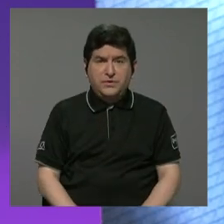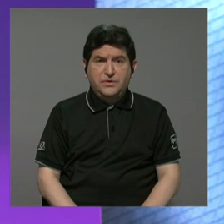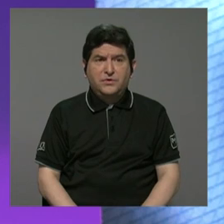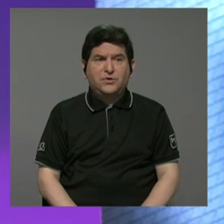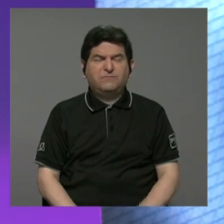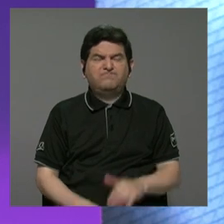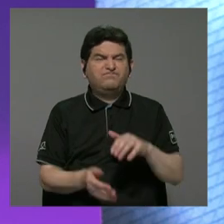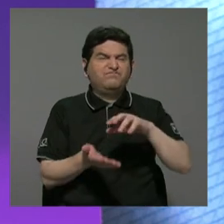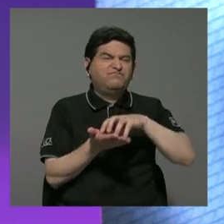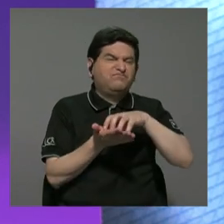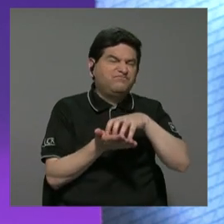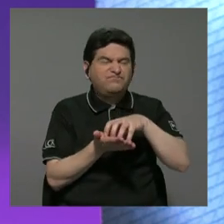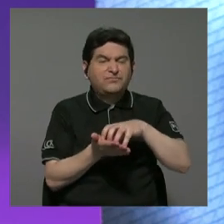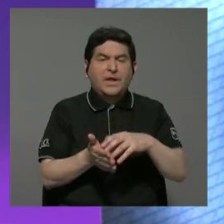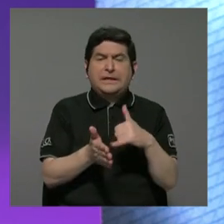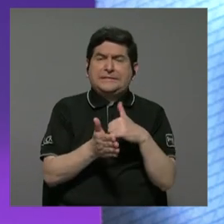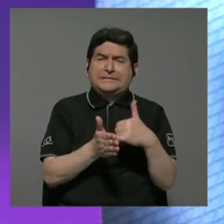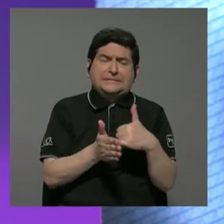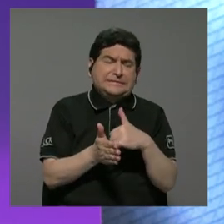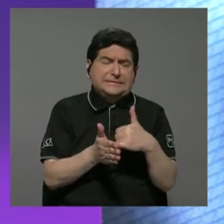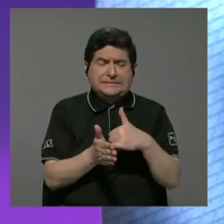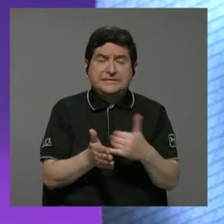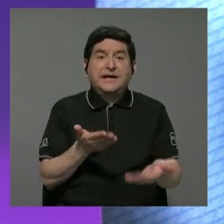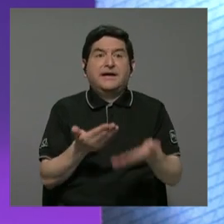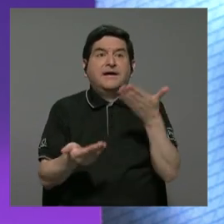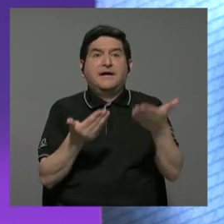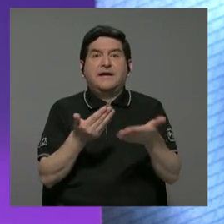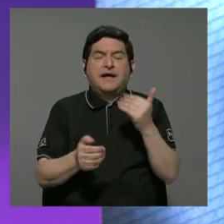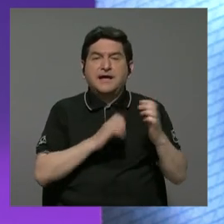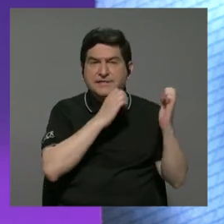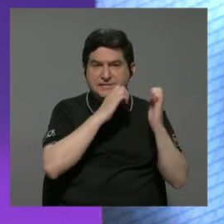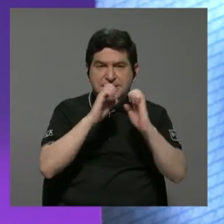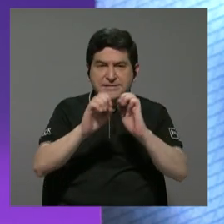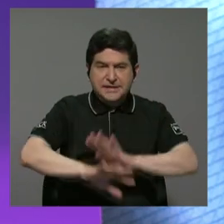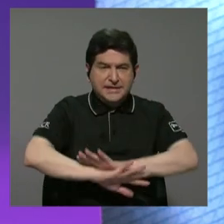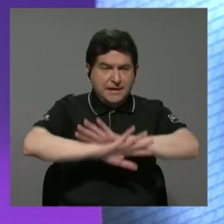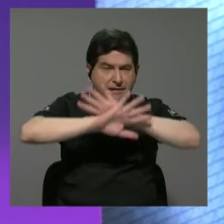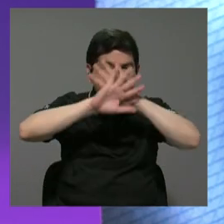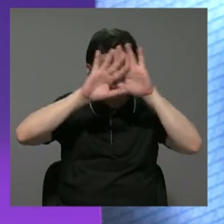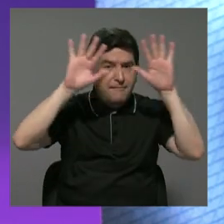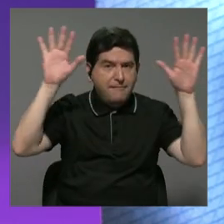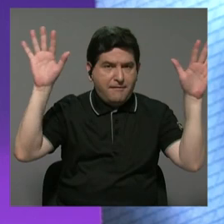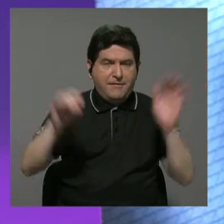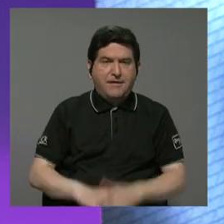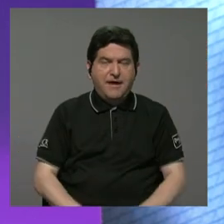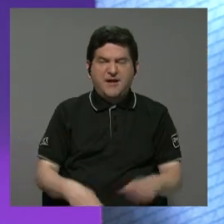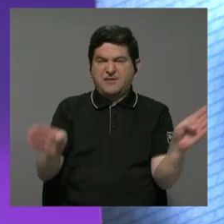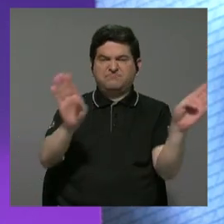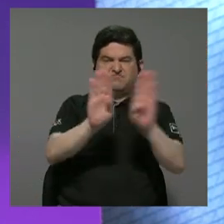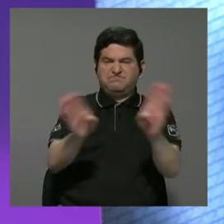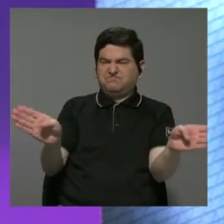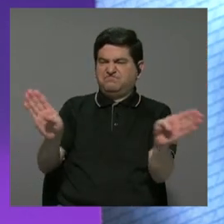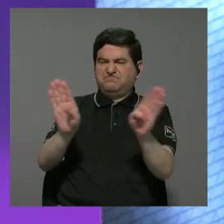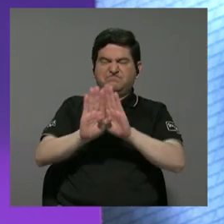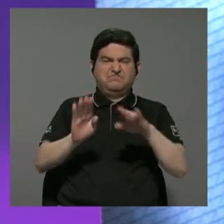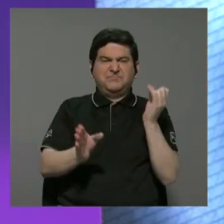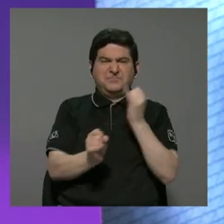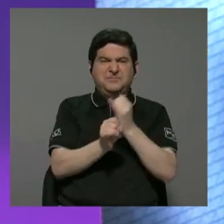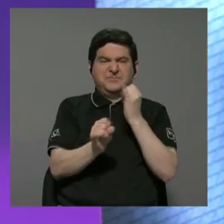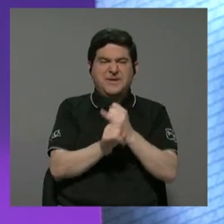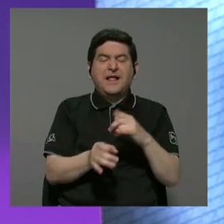digamos, cuestionado, debilitado, casi que con estrategias claras, ¿verdad? De cierre de algunas instituciones,